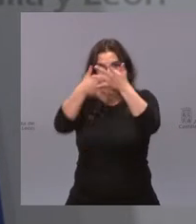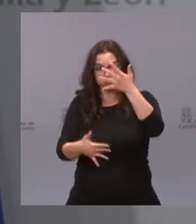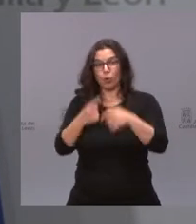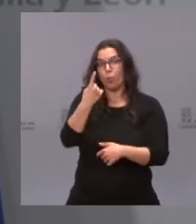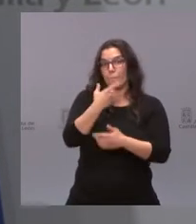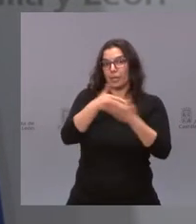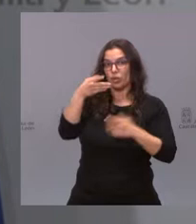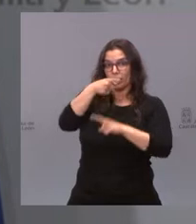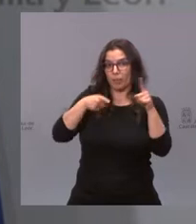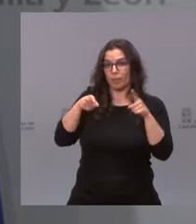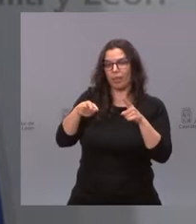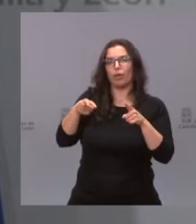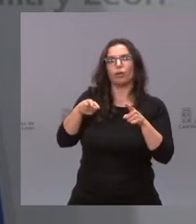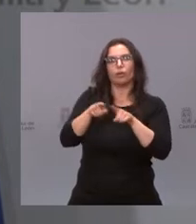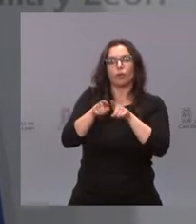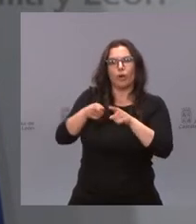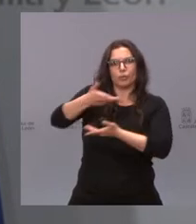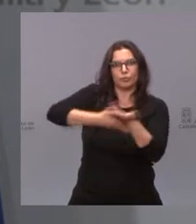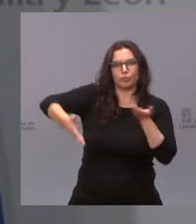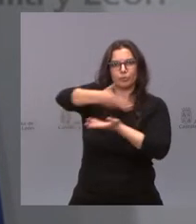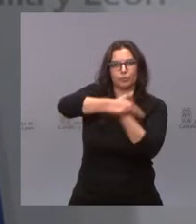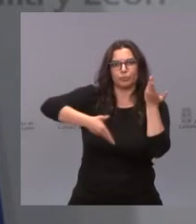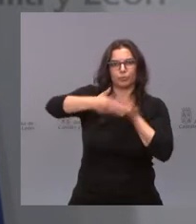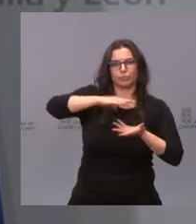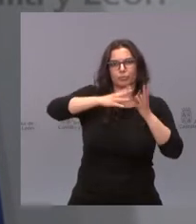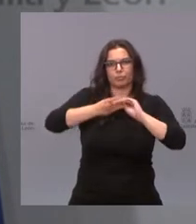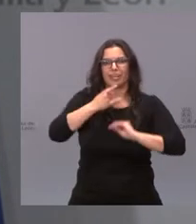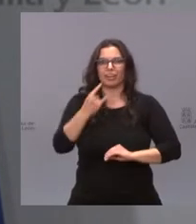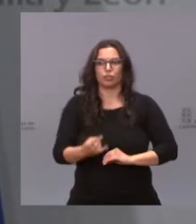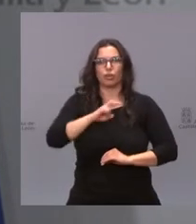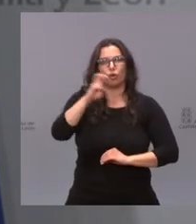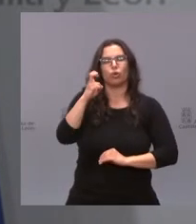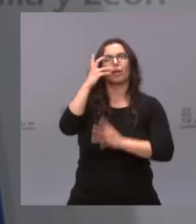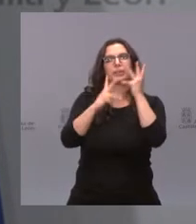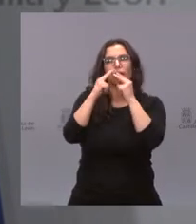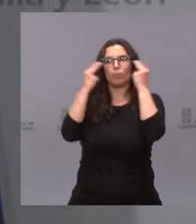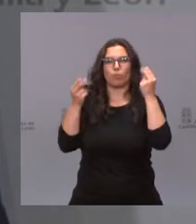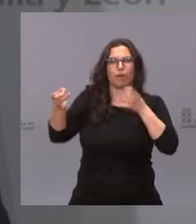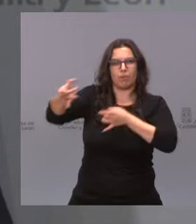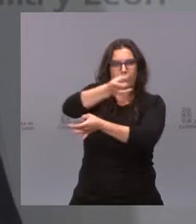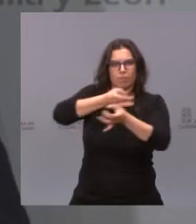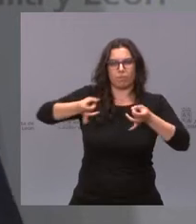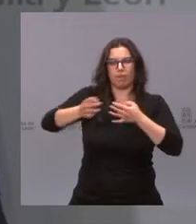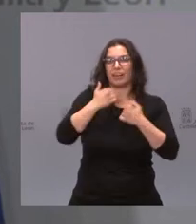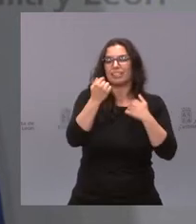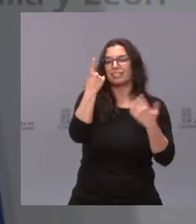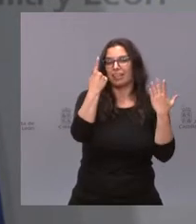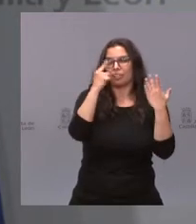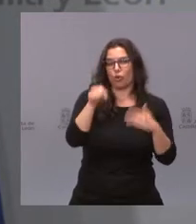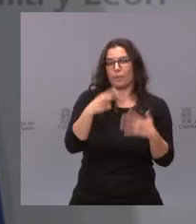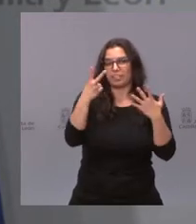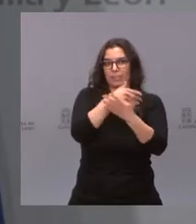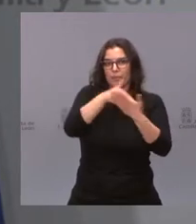ha sido objeto de intercambio registral electrónico con otras administraciones públicas y casi 6,7 millones han